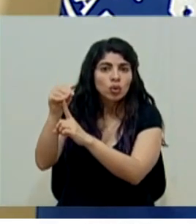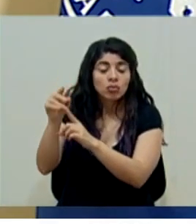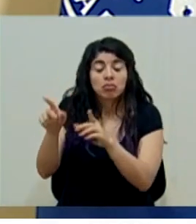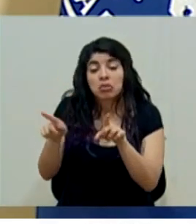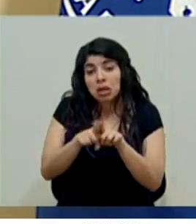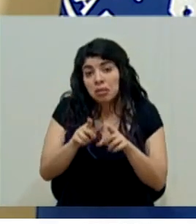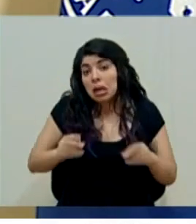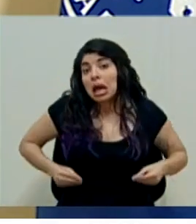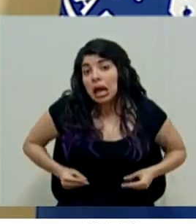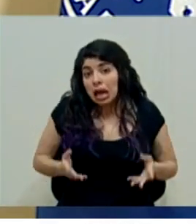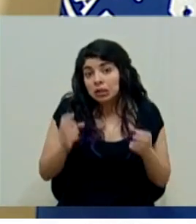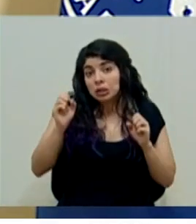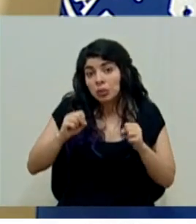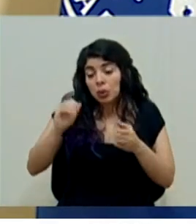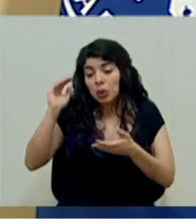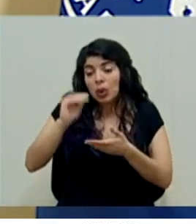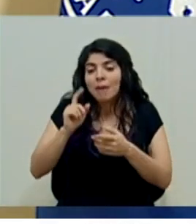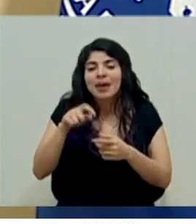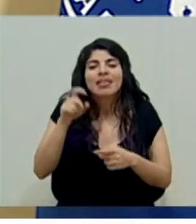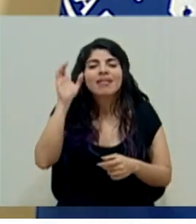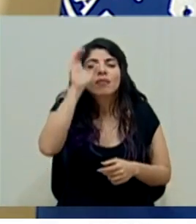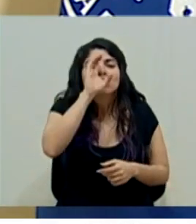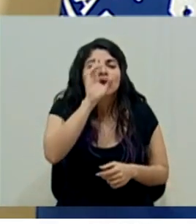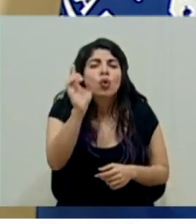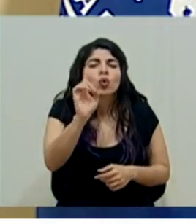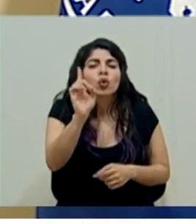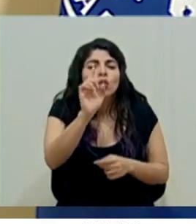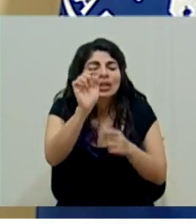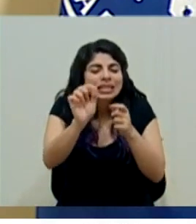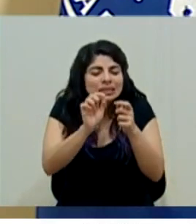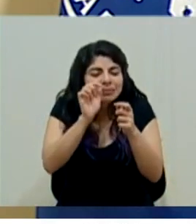gasto, pero tendríamos que ver dónde específicamente.